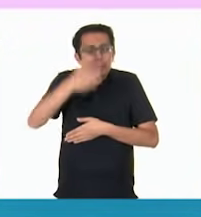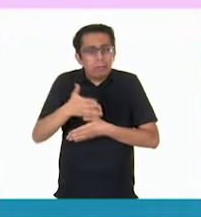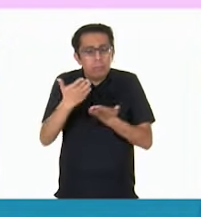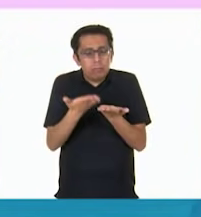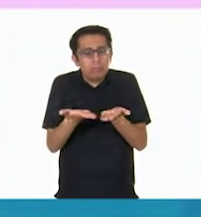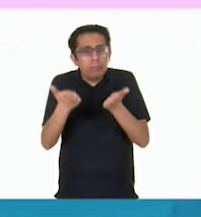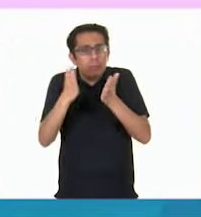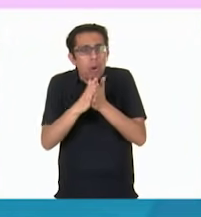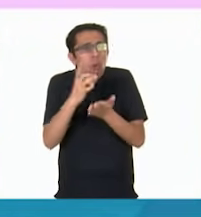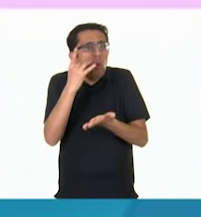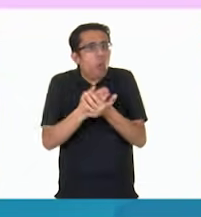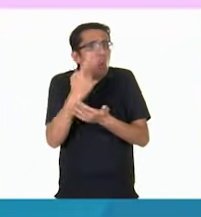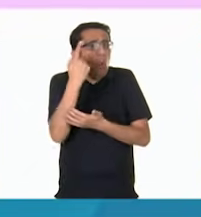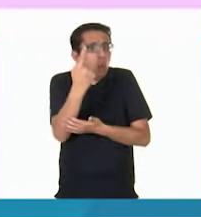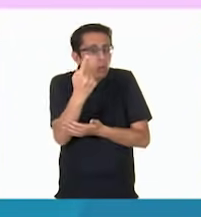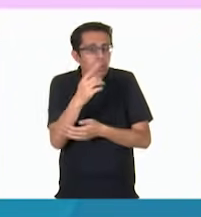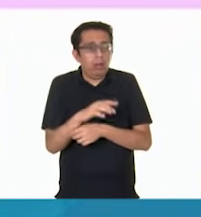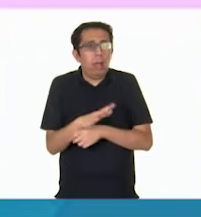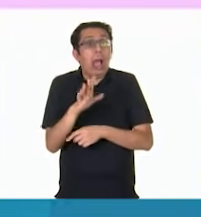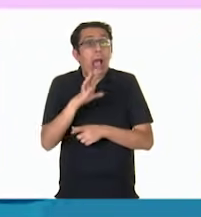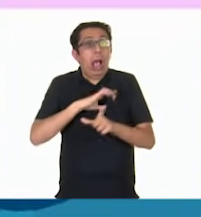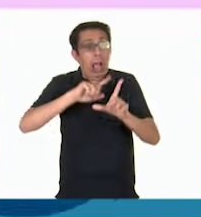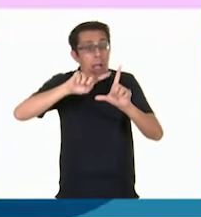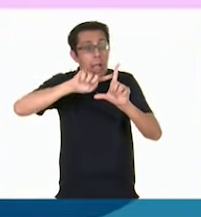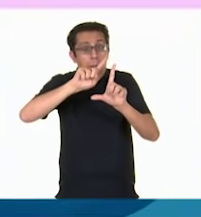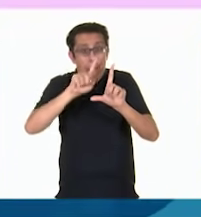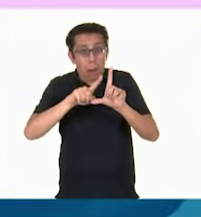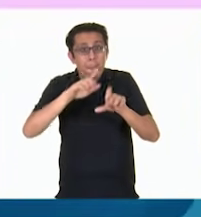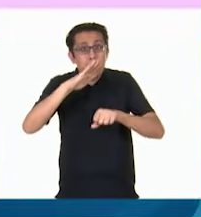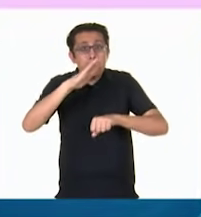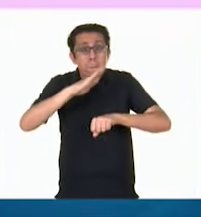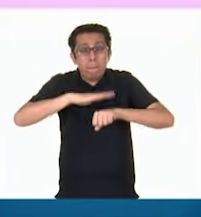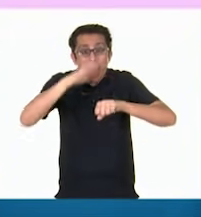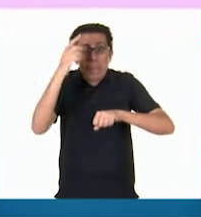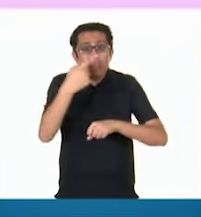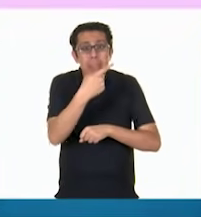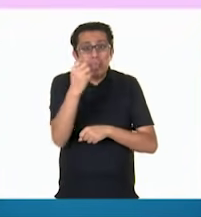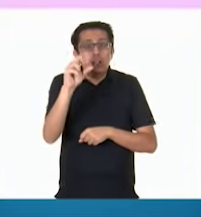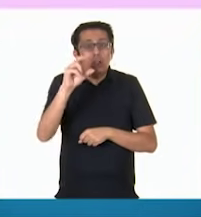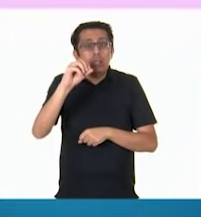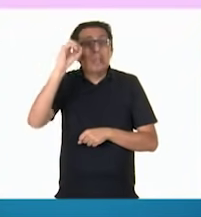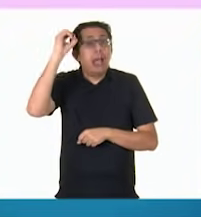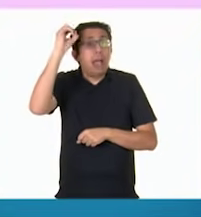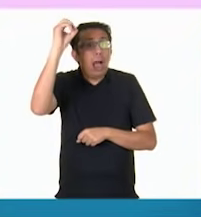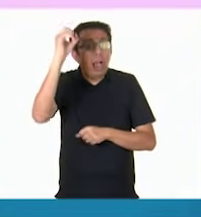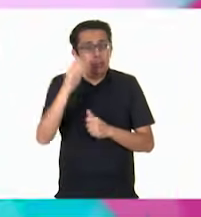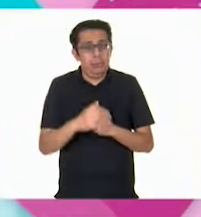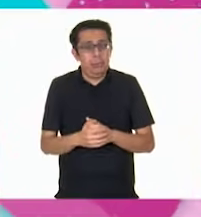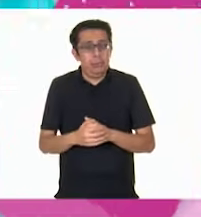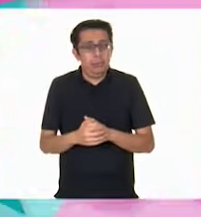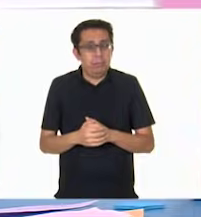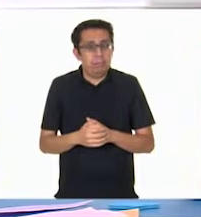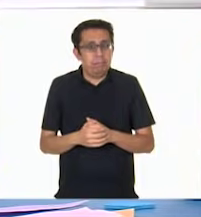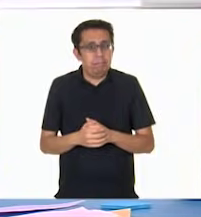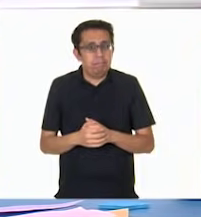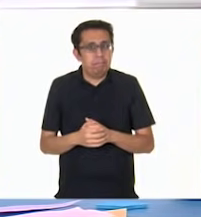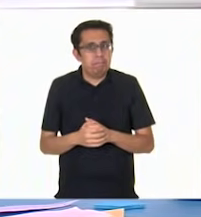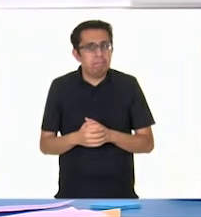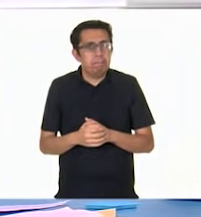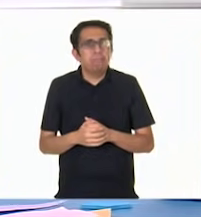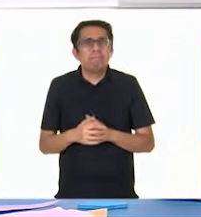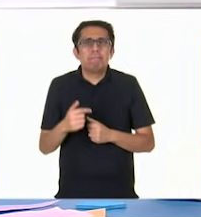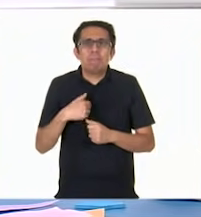y tiene un ángulo mayor de 180 grados. A ver, ¿por qué no